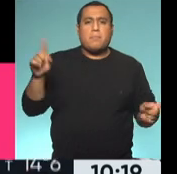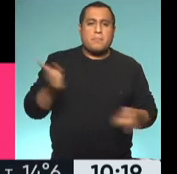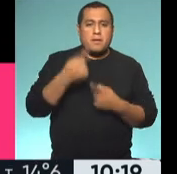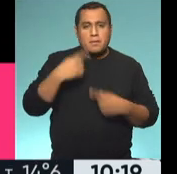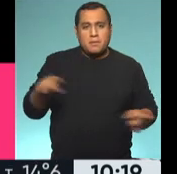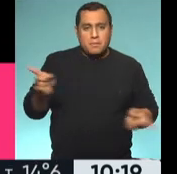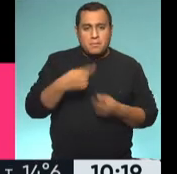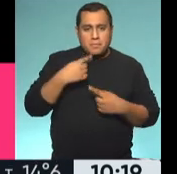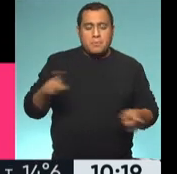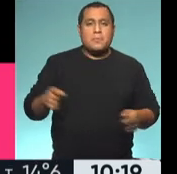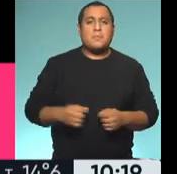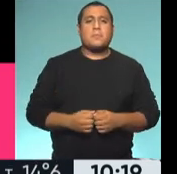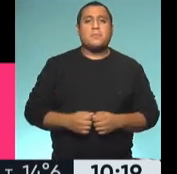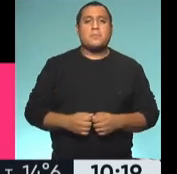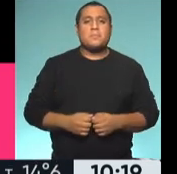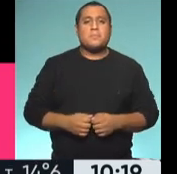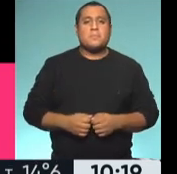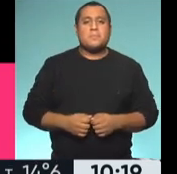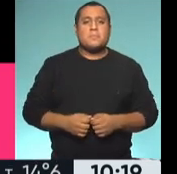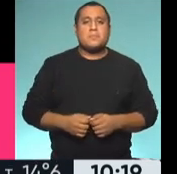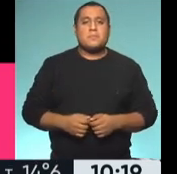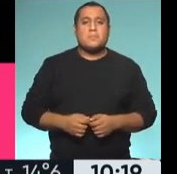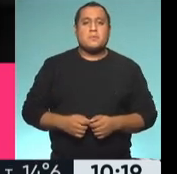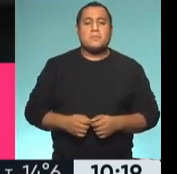Smile even though it's breaking